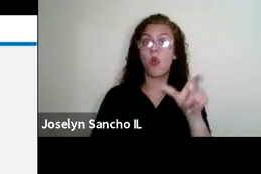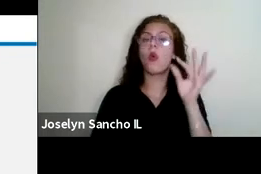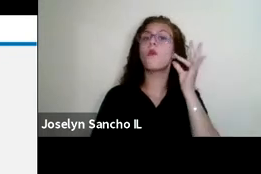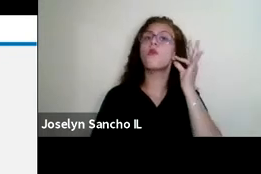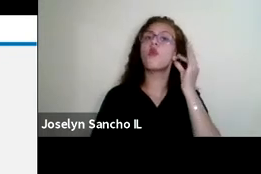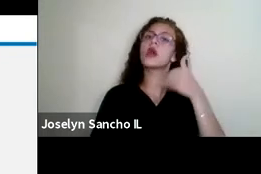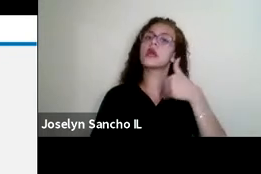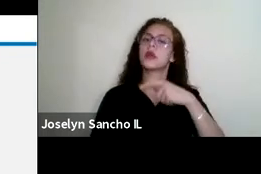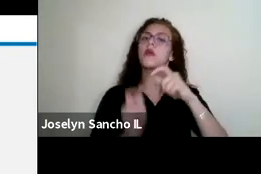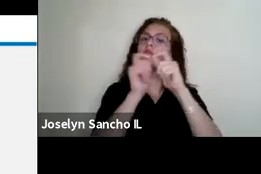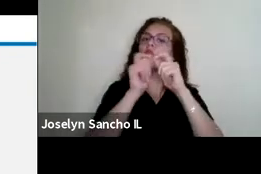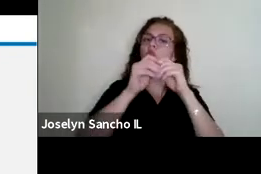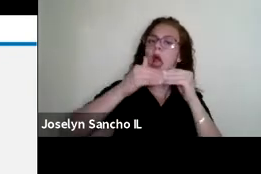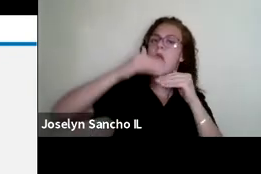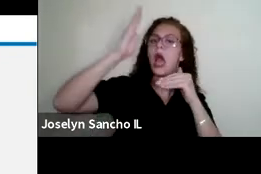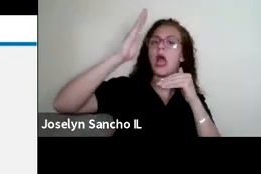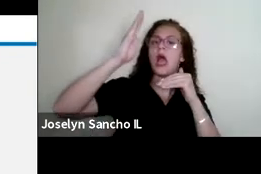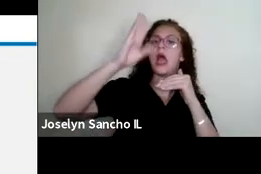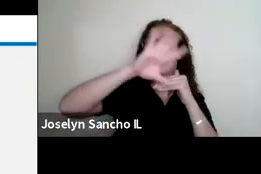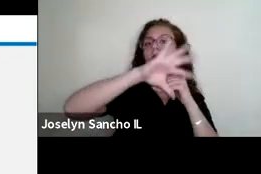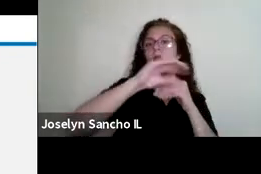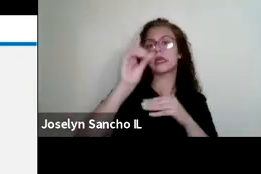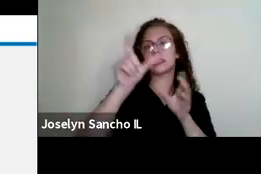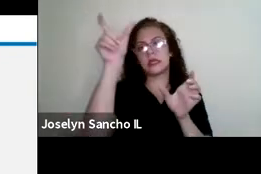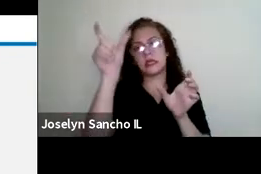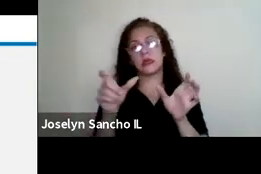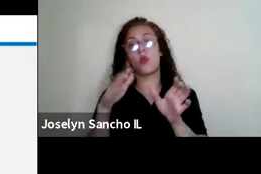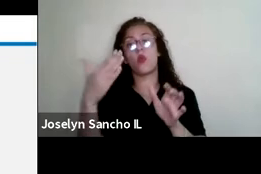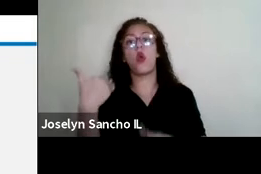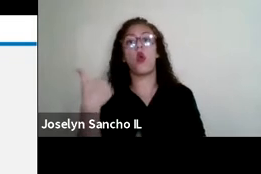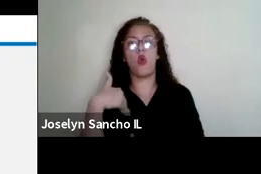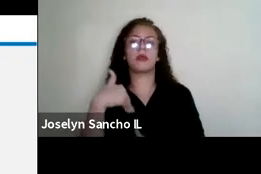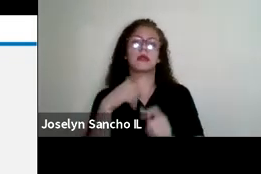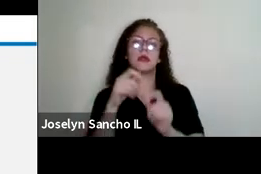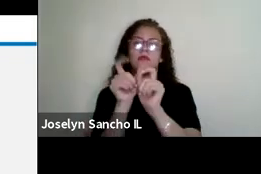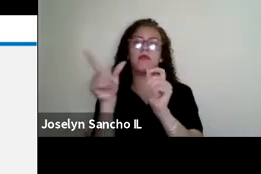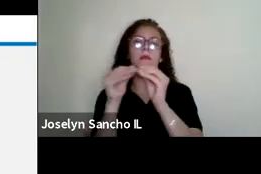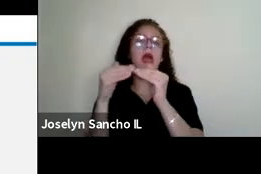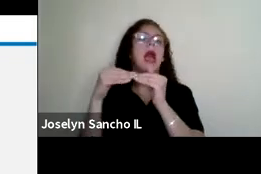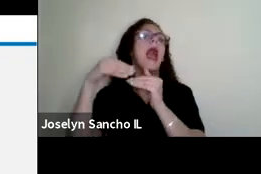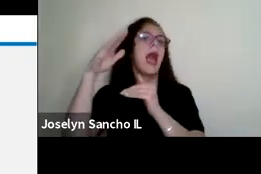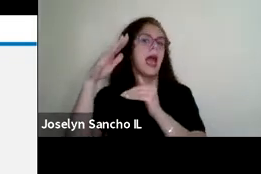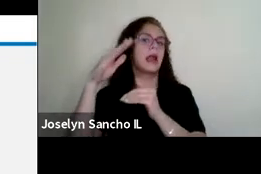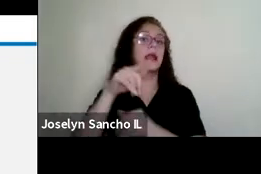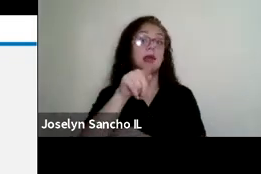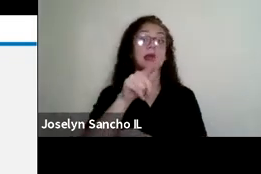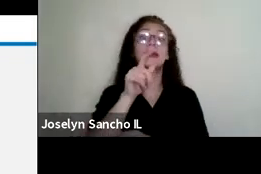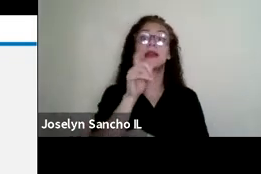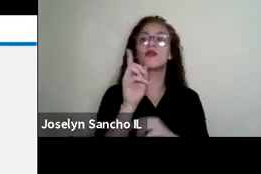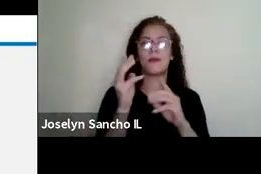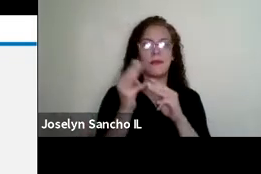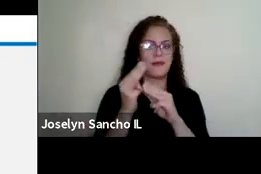una puntuación más alta y del lado derecho cuando los hombres obtienen una puntuación más alta, en este caso es en